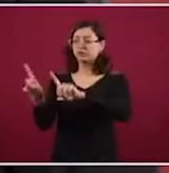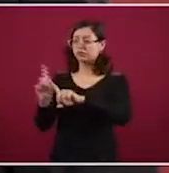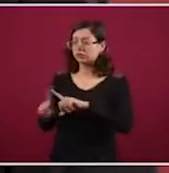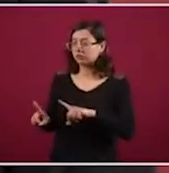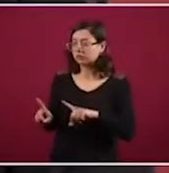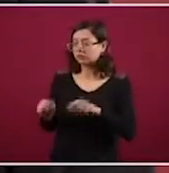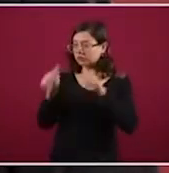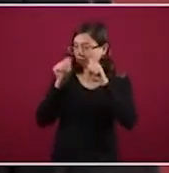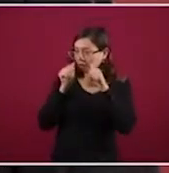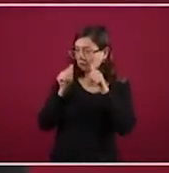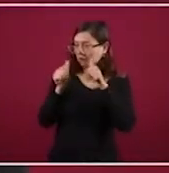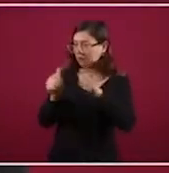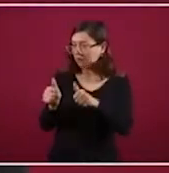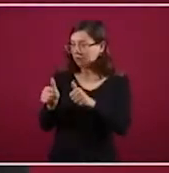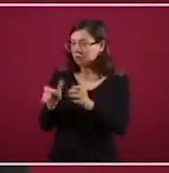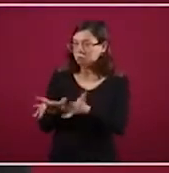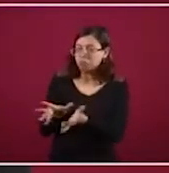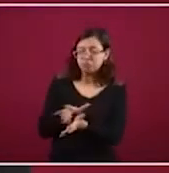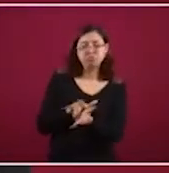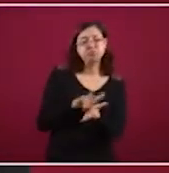estos casos con propósitos